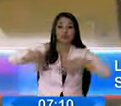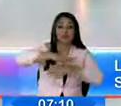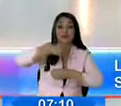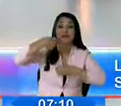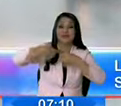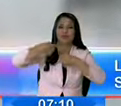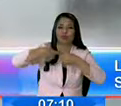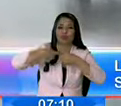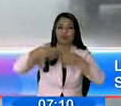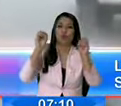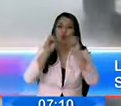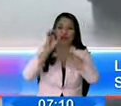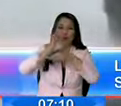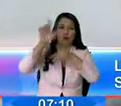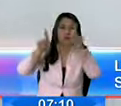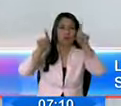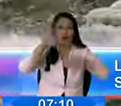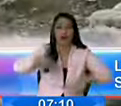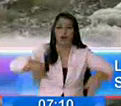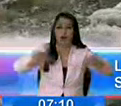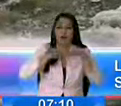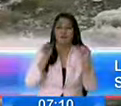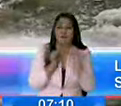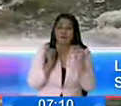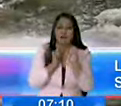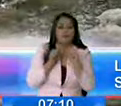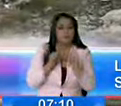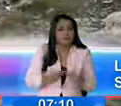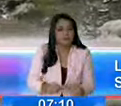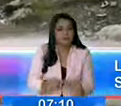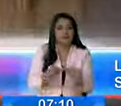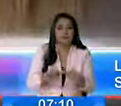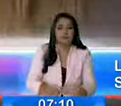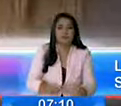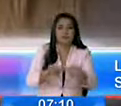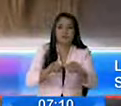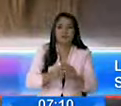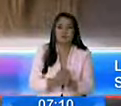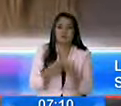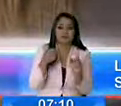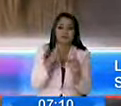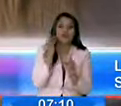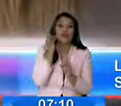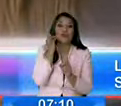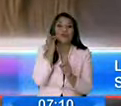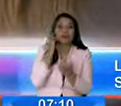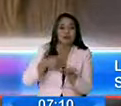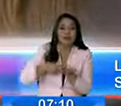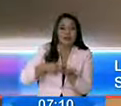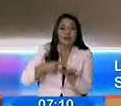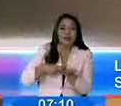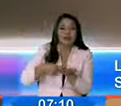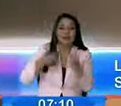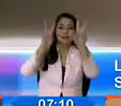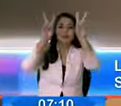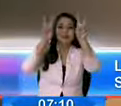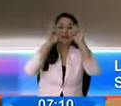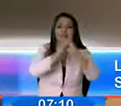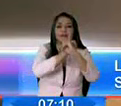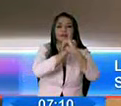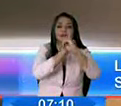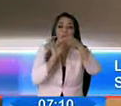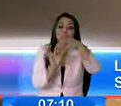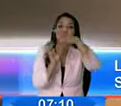y varios puntos del país se mantendrán por unos días más. Así lo explica María Valdivieso, analista de predicción del Instituto Nacional